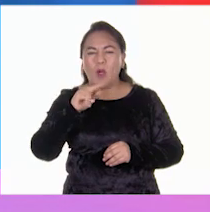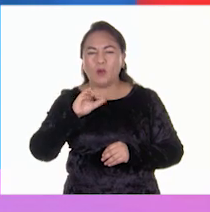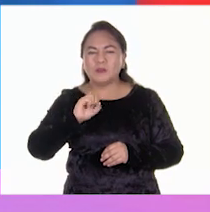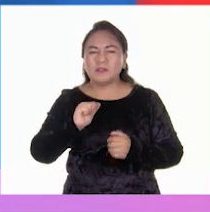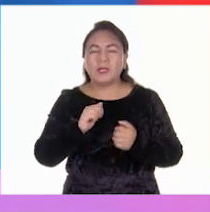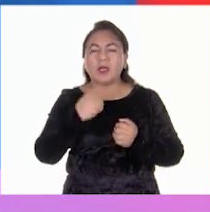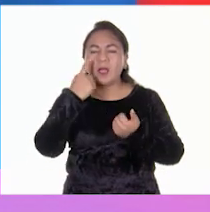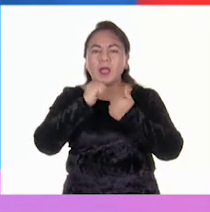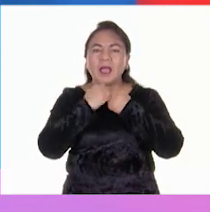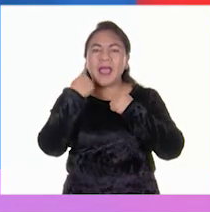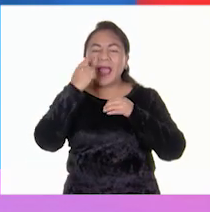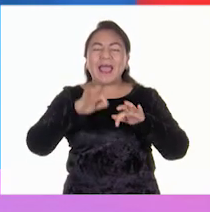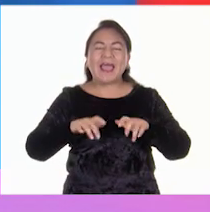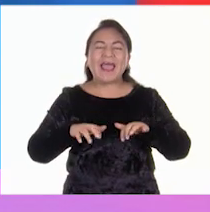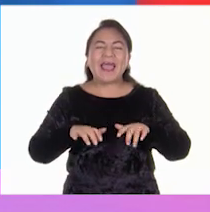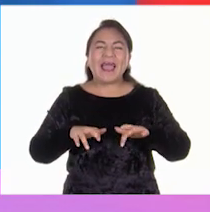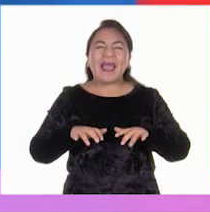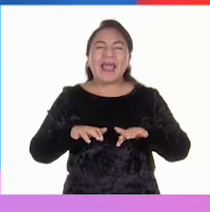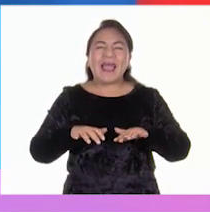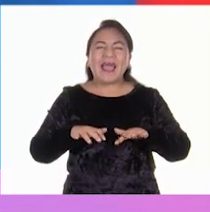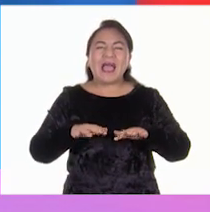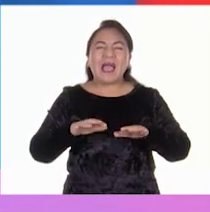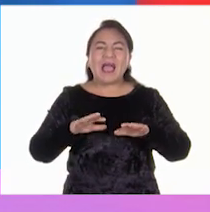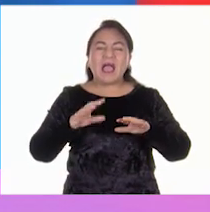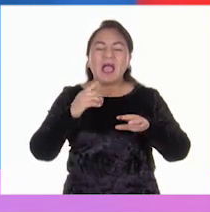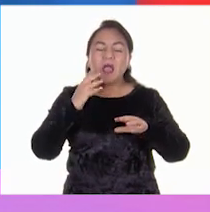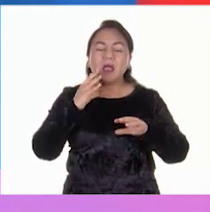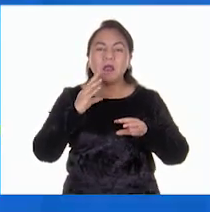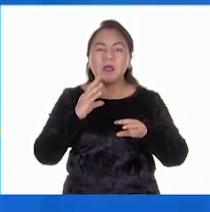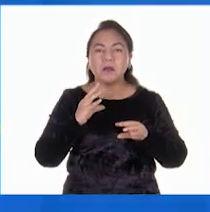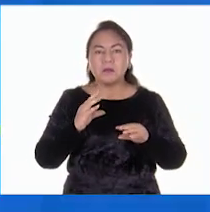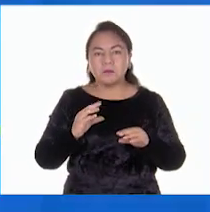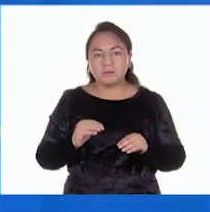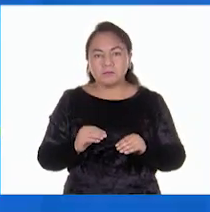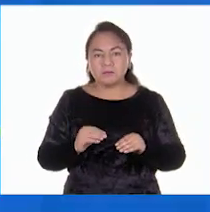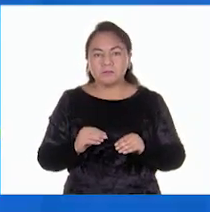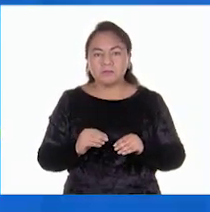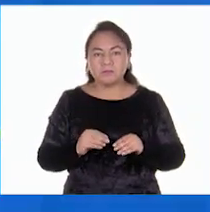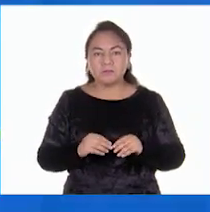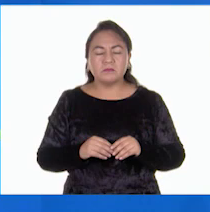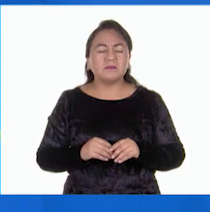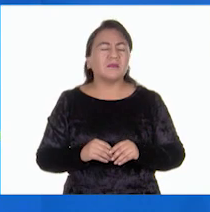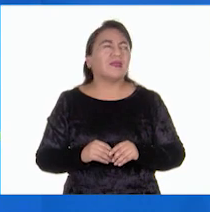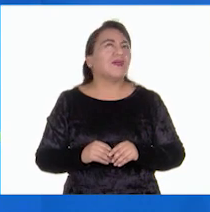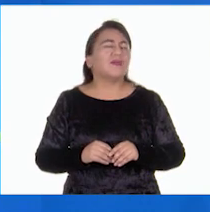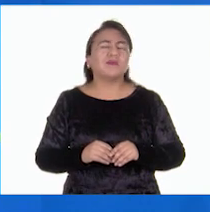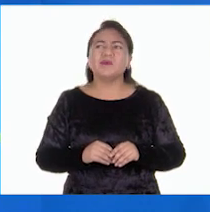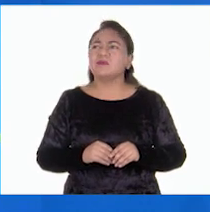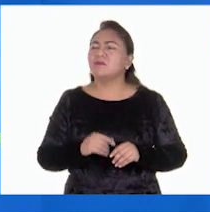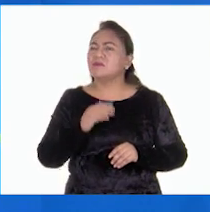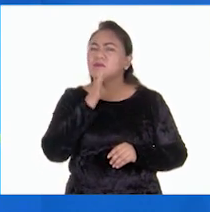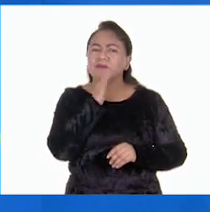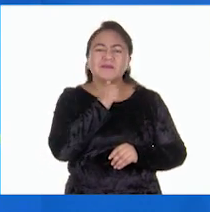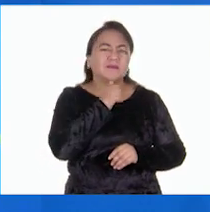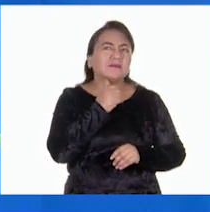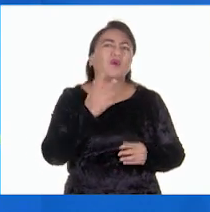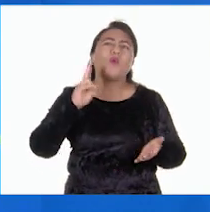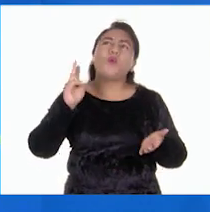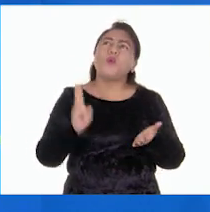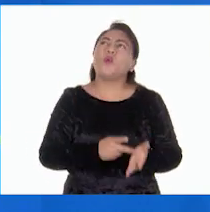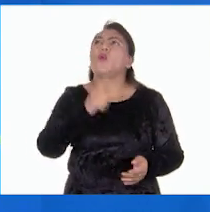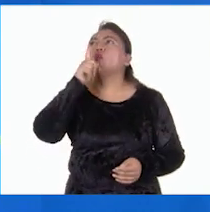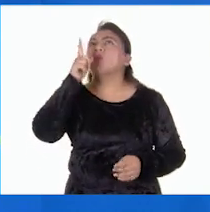se apaga con la computadora repentinamente. No puede ser. Otra vez se fue la